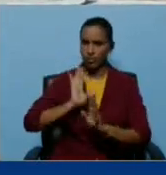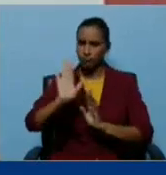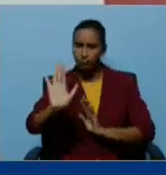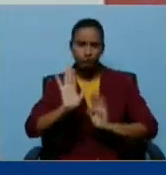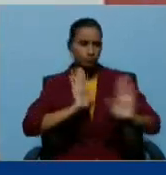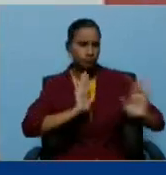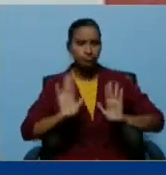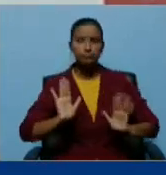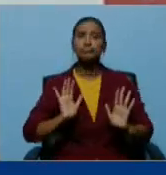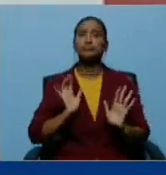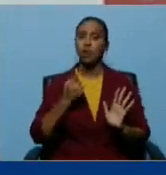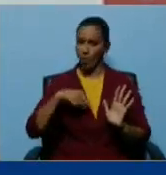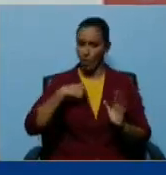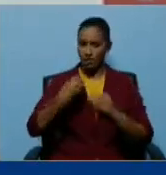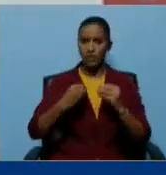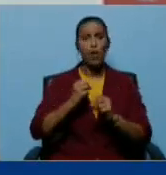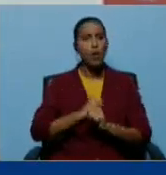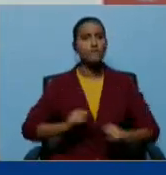¿Cómo lo hacemos?